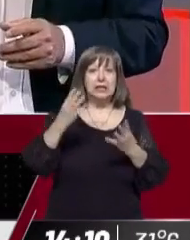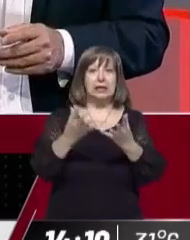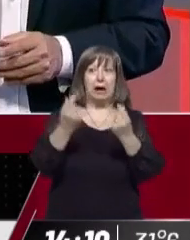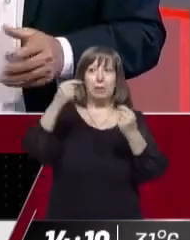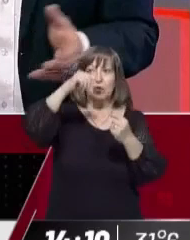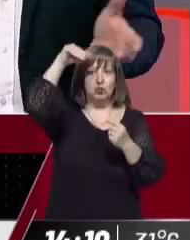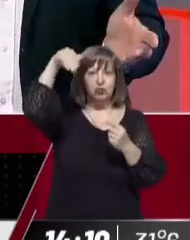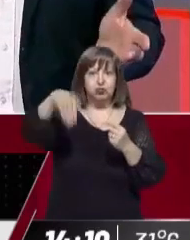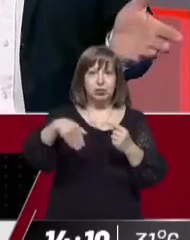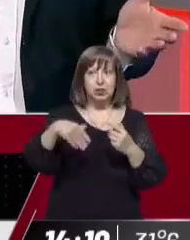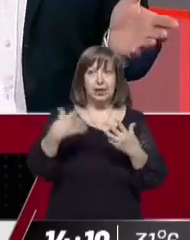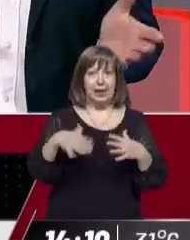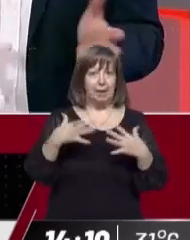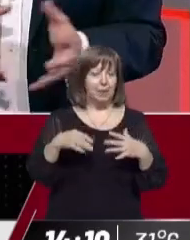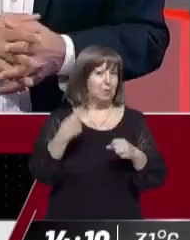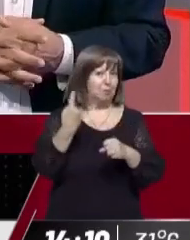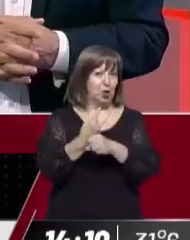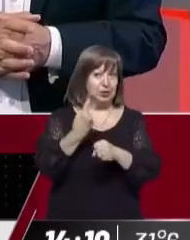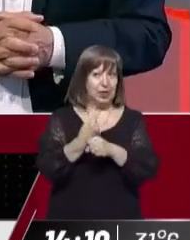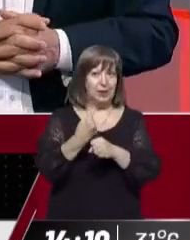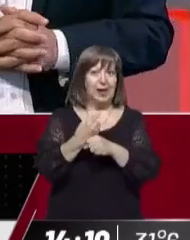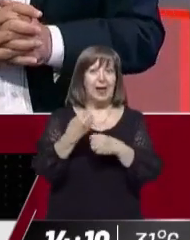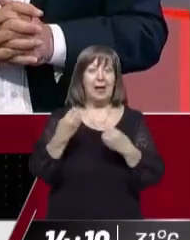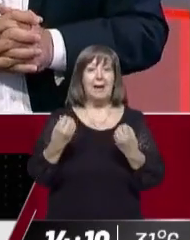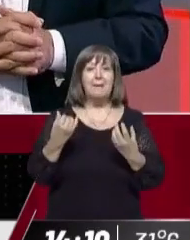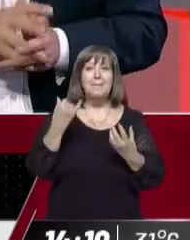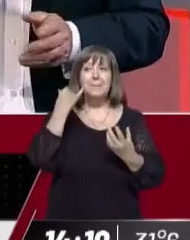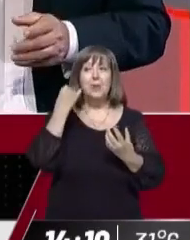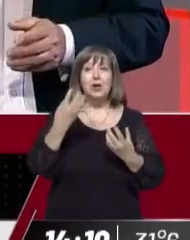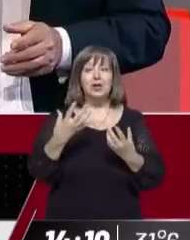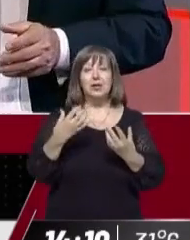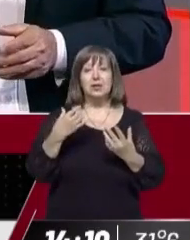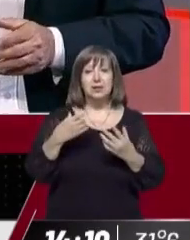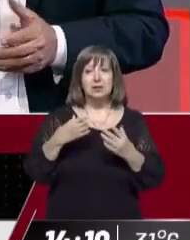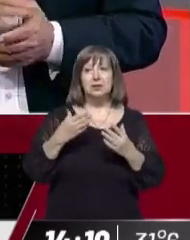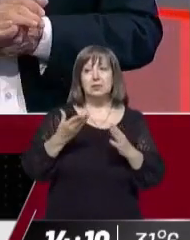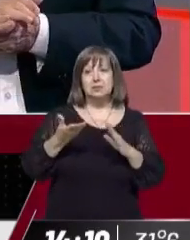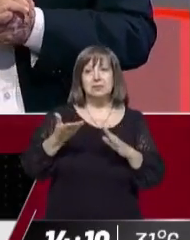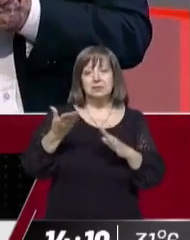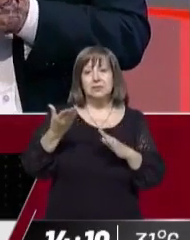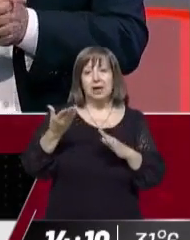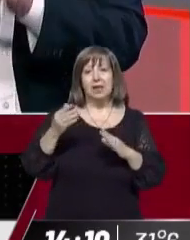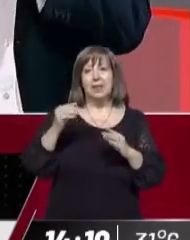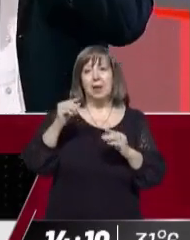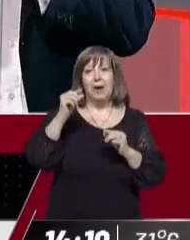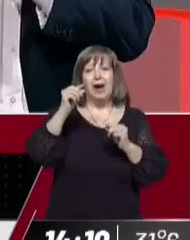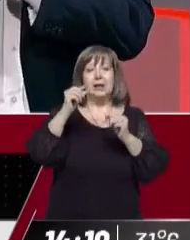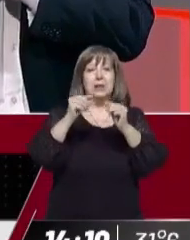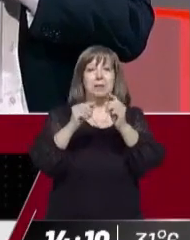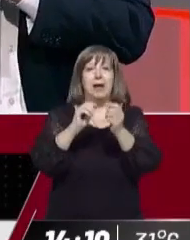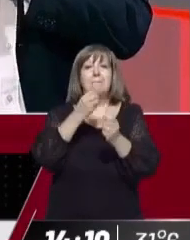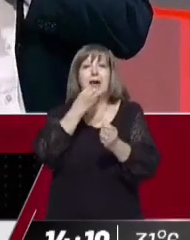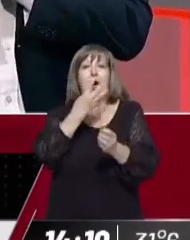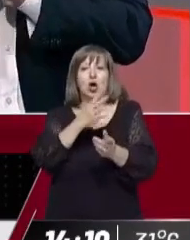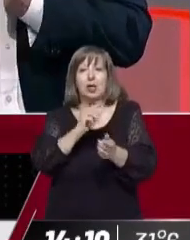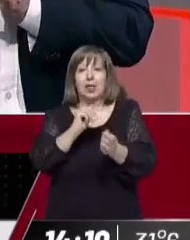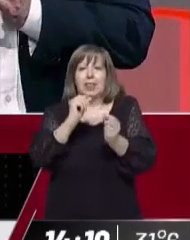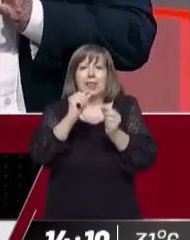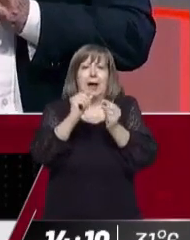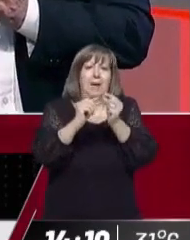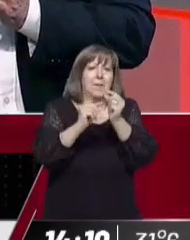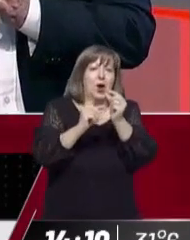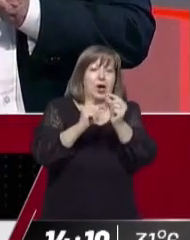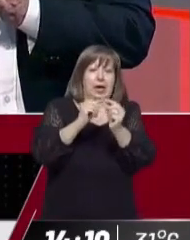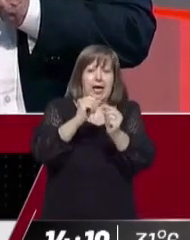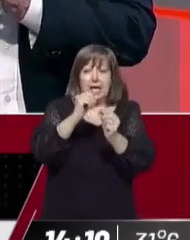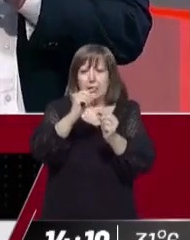en una B, dicen desde el gobierno. Es muy difícil que eso se produzca. Me parece que la caída es muy paulatina, pero cuando estamos diciendo la caída, no